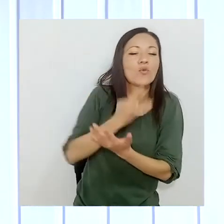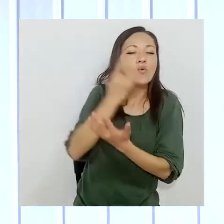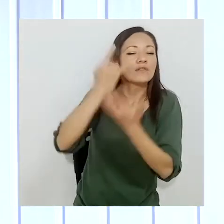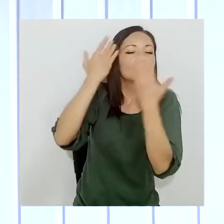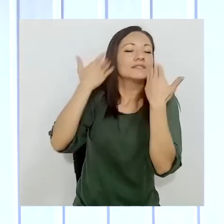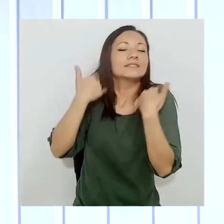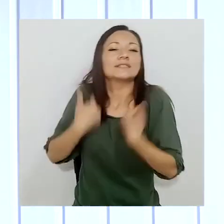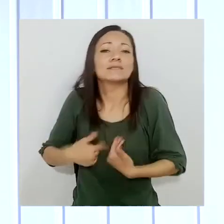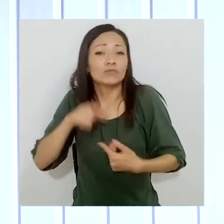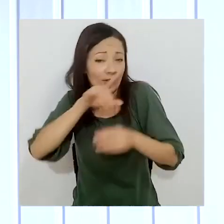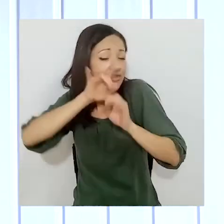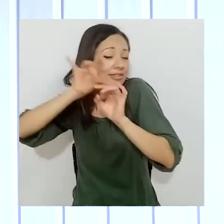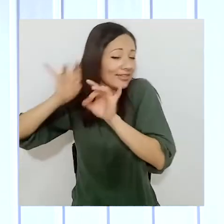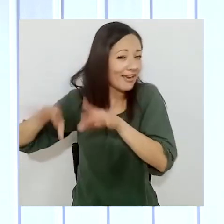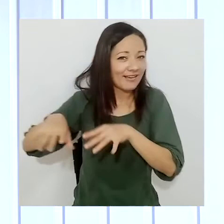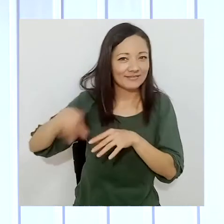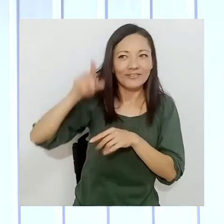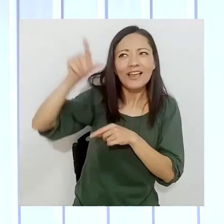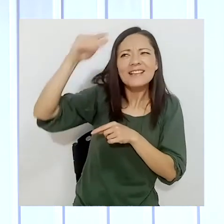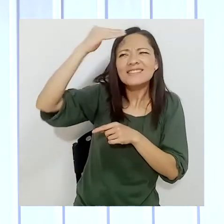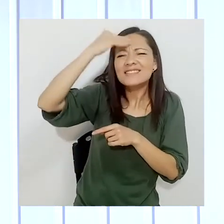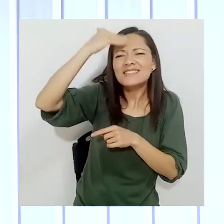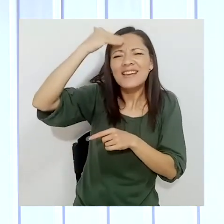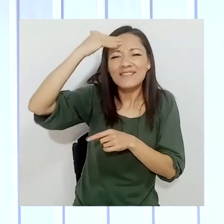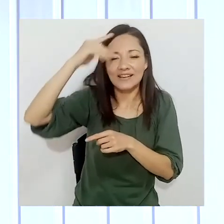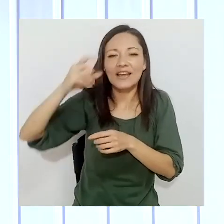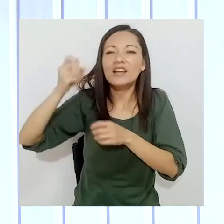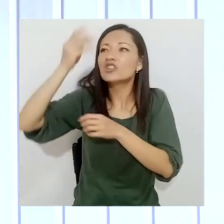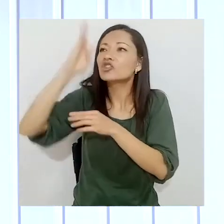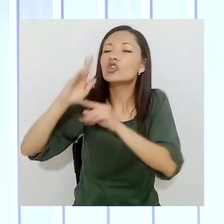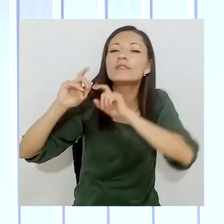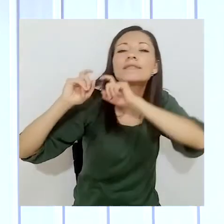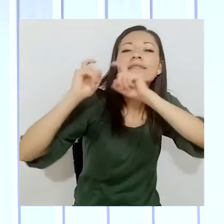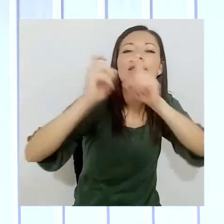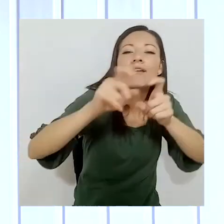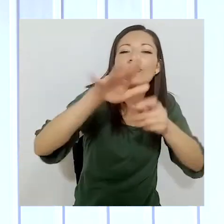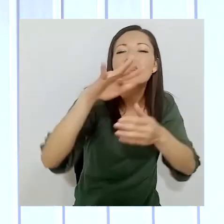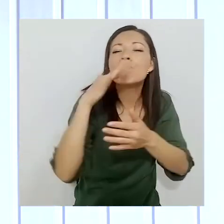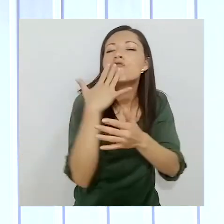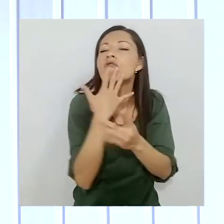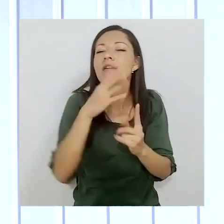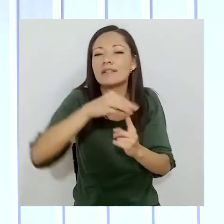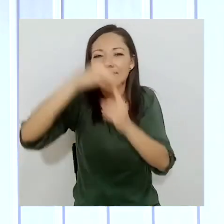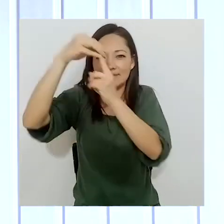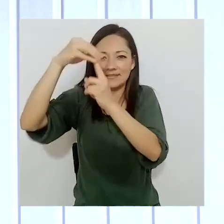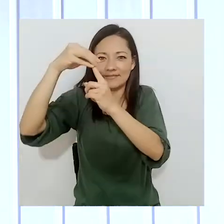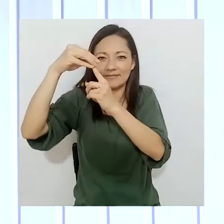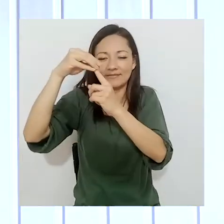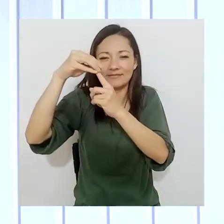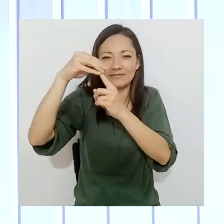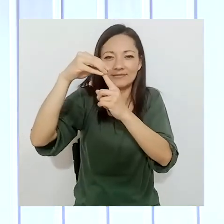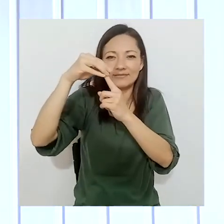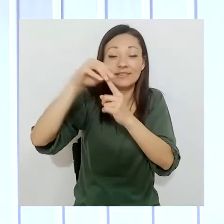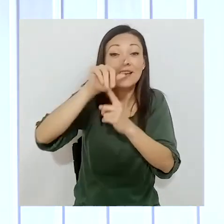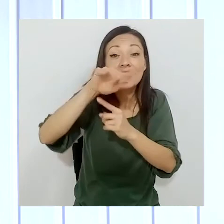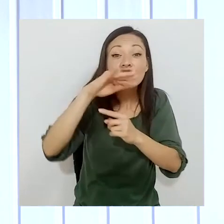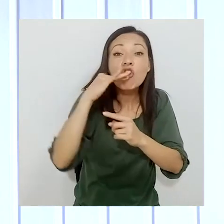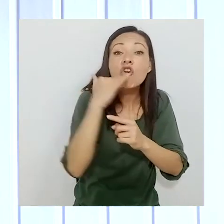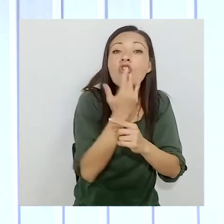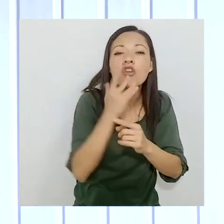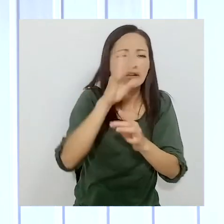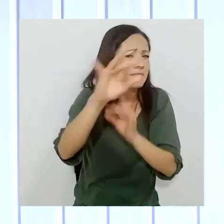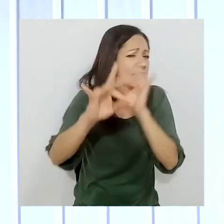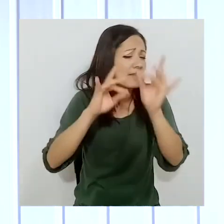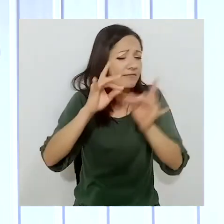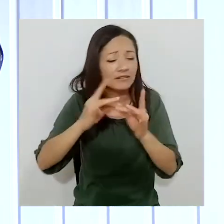dio a usted unas tonalidades, Él le dio a usted unos matices, Él le dio a usted unos colores. Y esos colores son perfectos